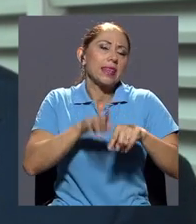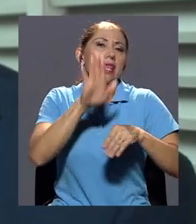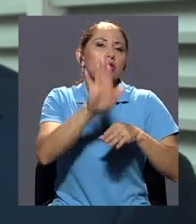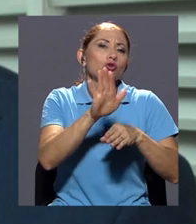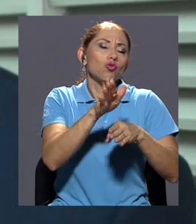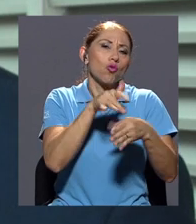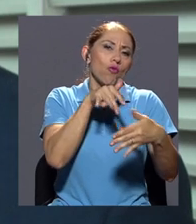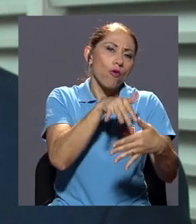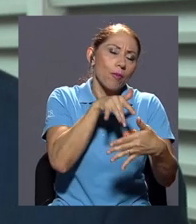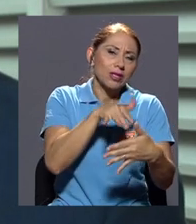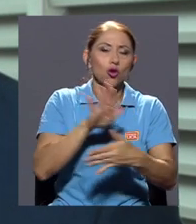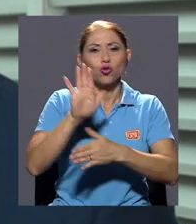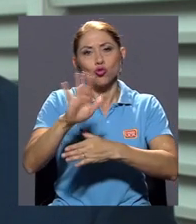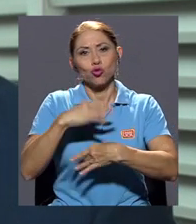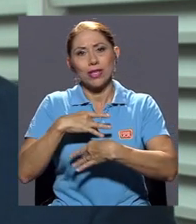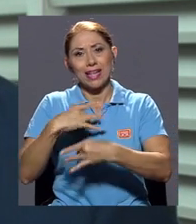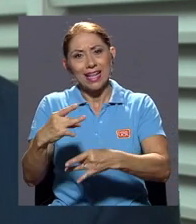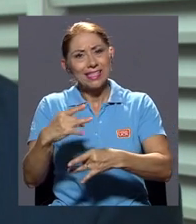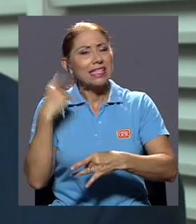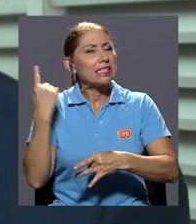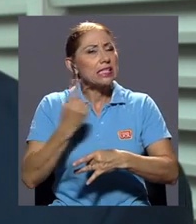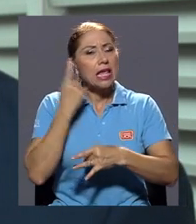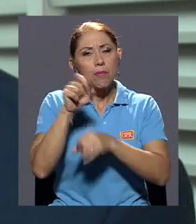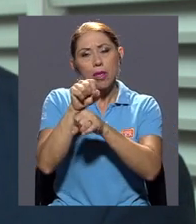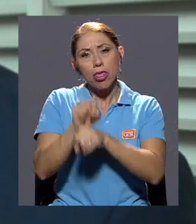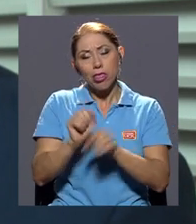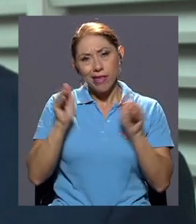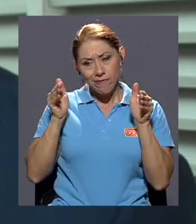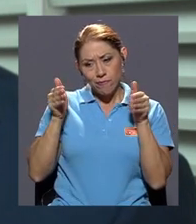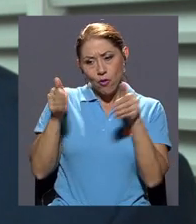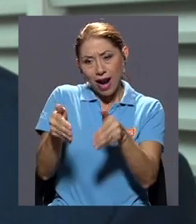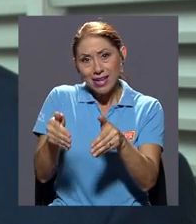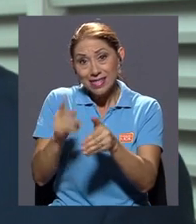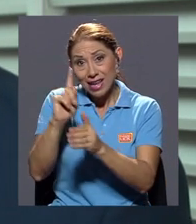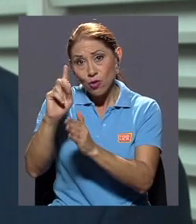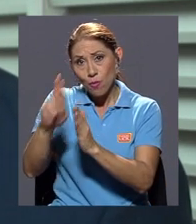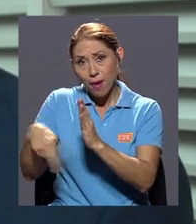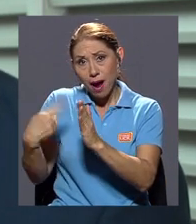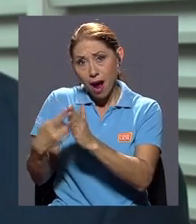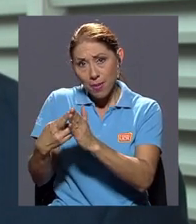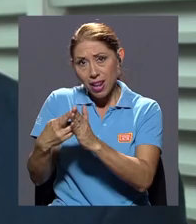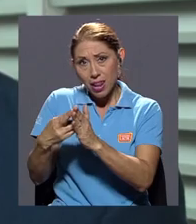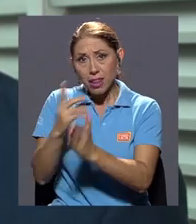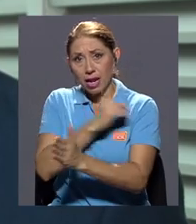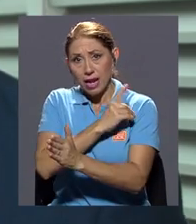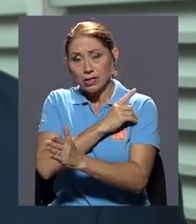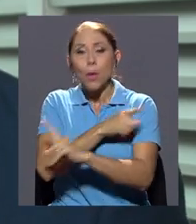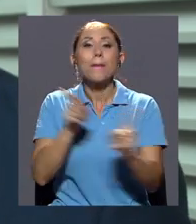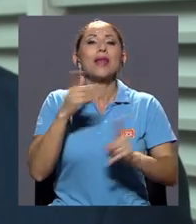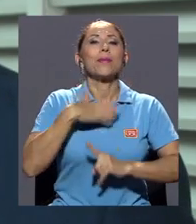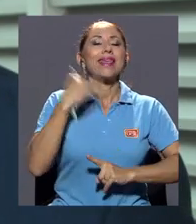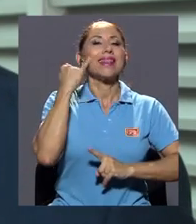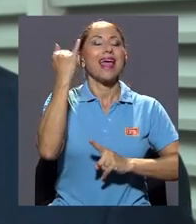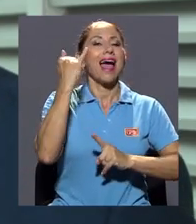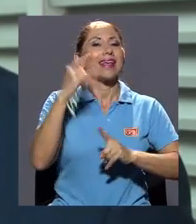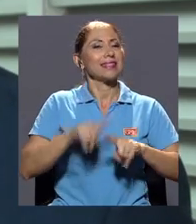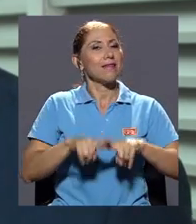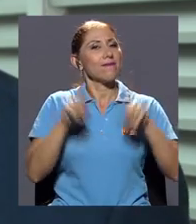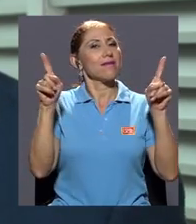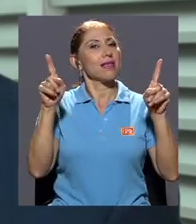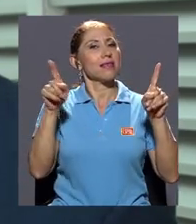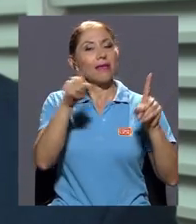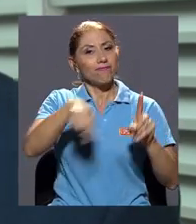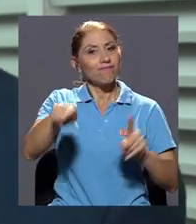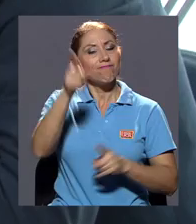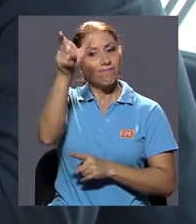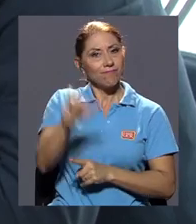intereses, es enfocarse en uno de los papeles que debe cumplir la dirección, y mi idea es hacerles ver que el director